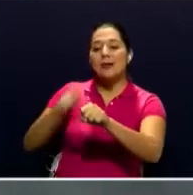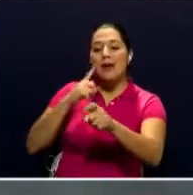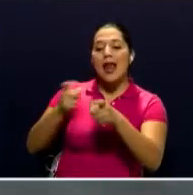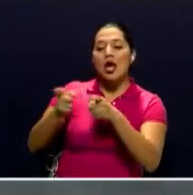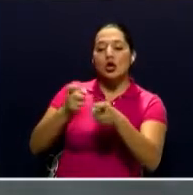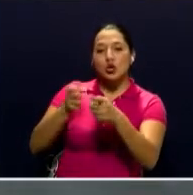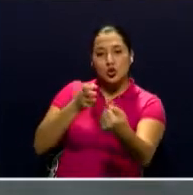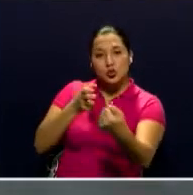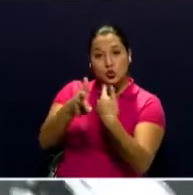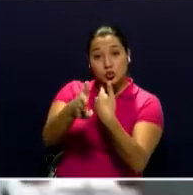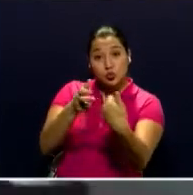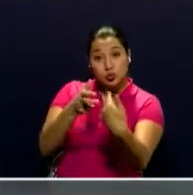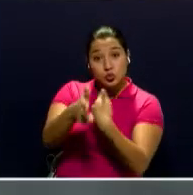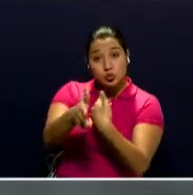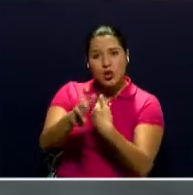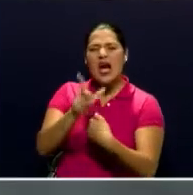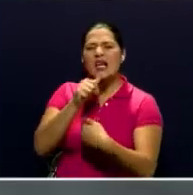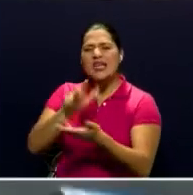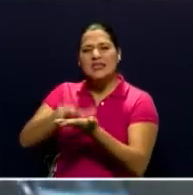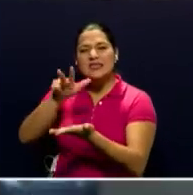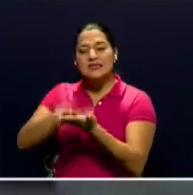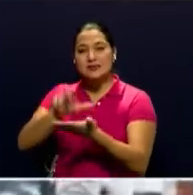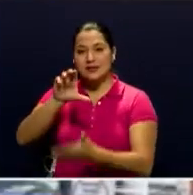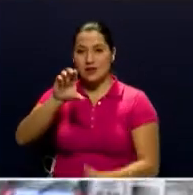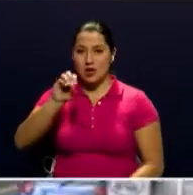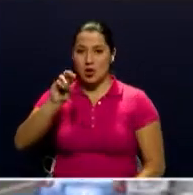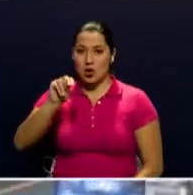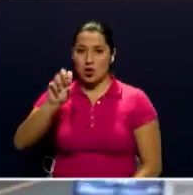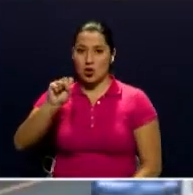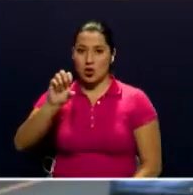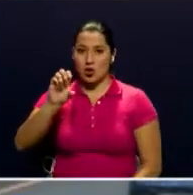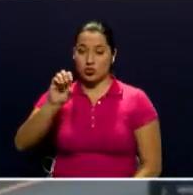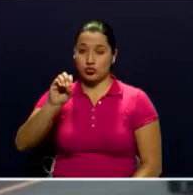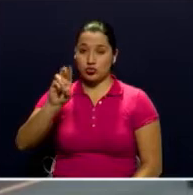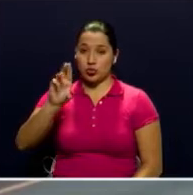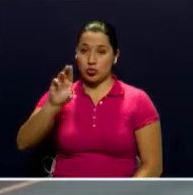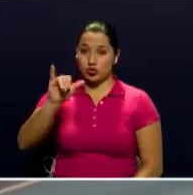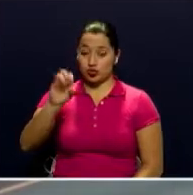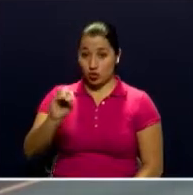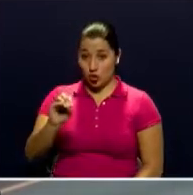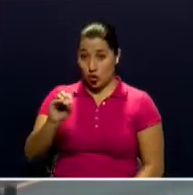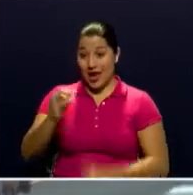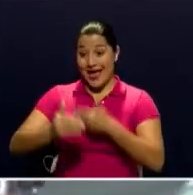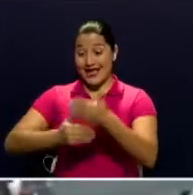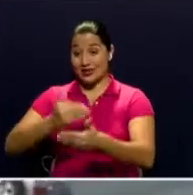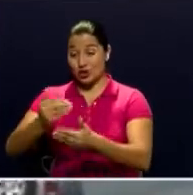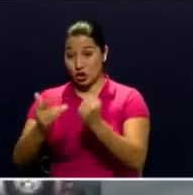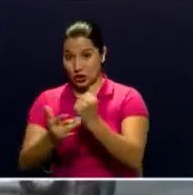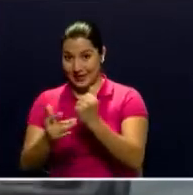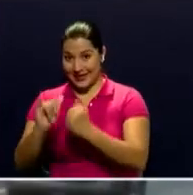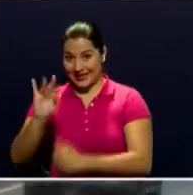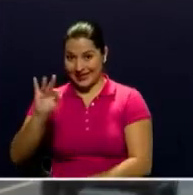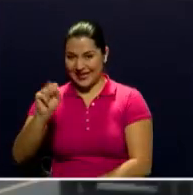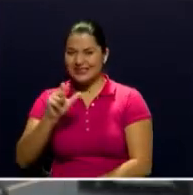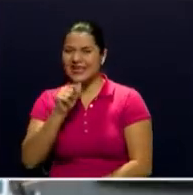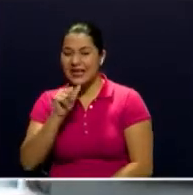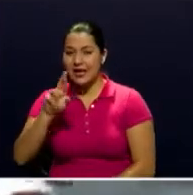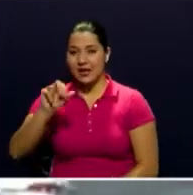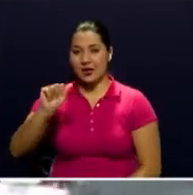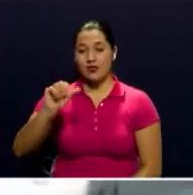de Movilidad Vial al Consorcio Gestión Tecnológica ITS, integrado por Raxa,